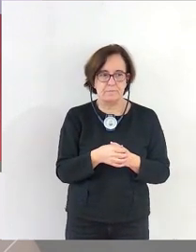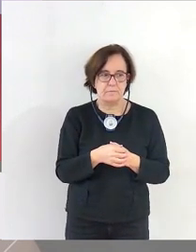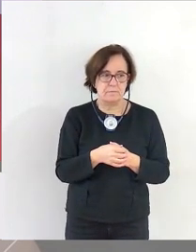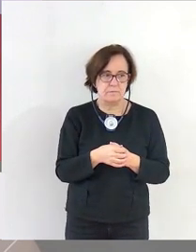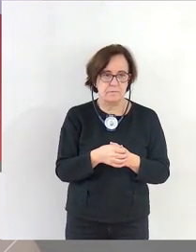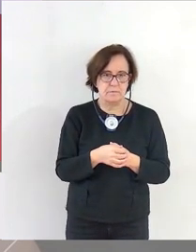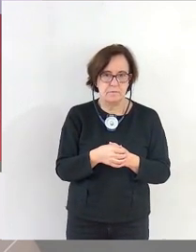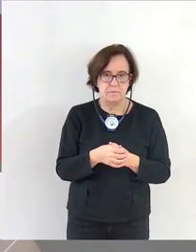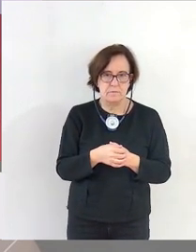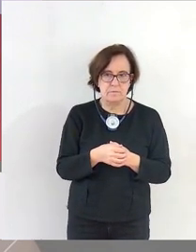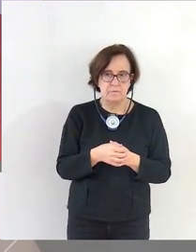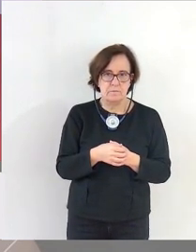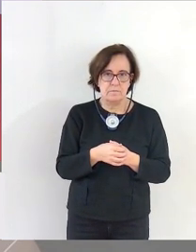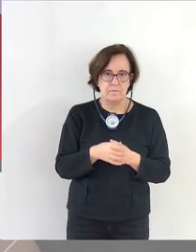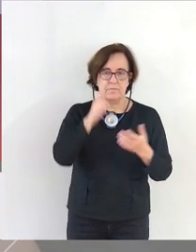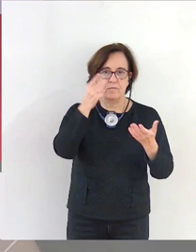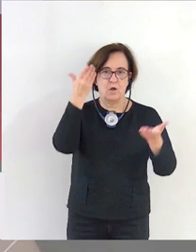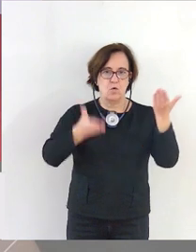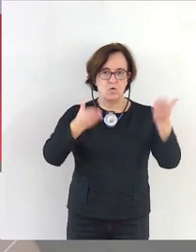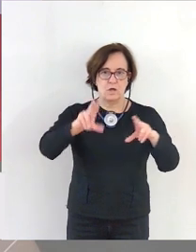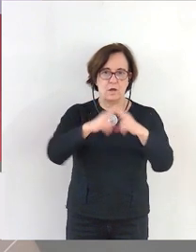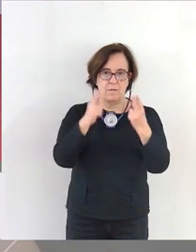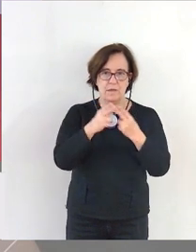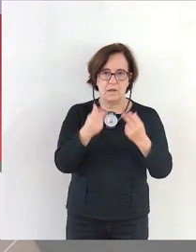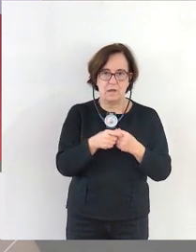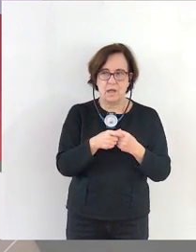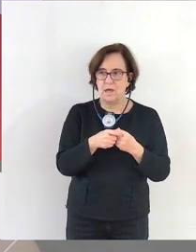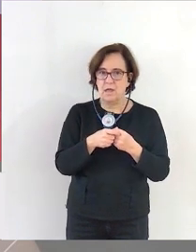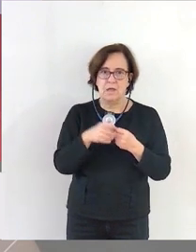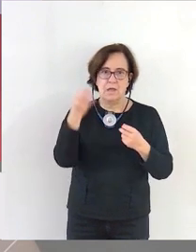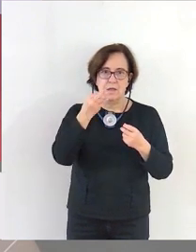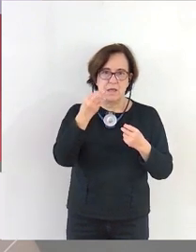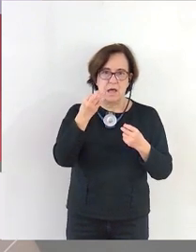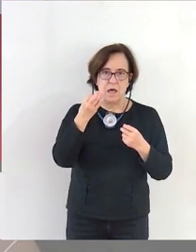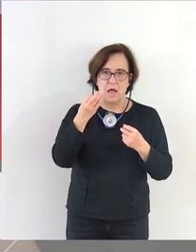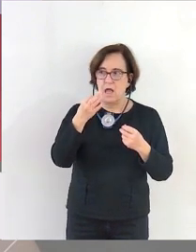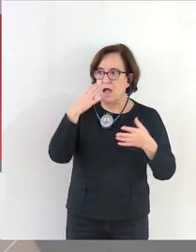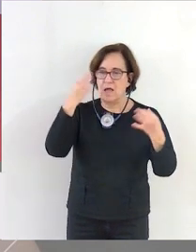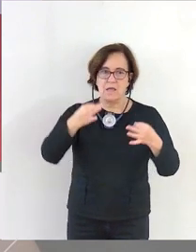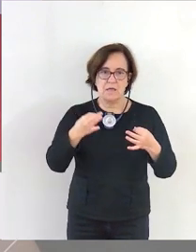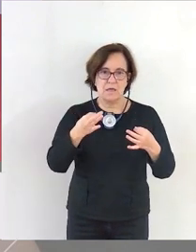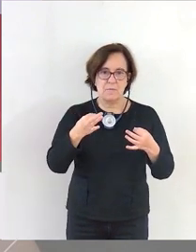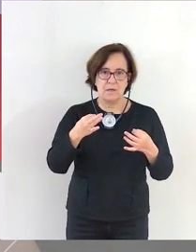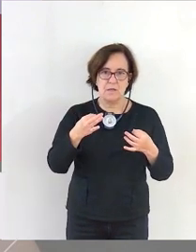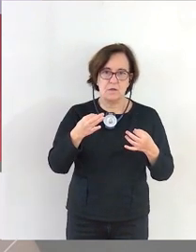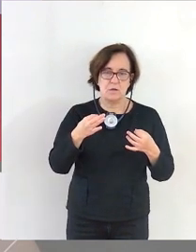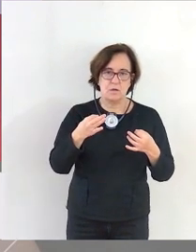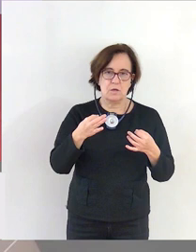desde el punto de vista de la justicia social del que yo vengo tenemos que ser realistas el hecho del empoderamiento